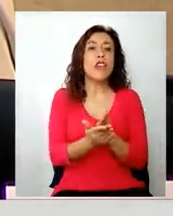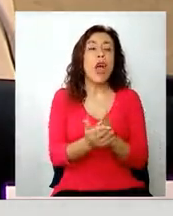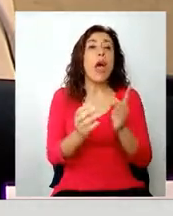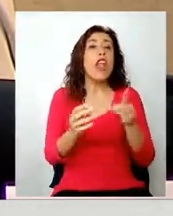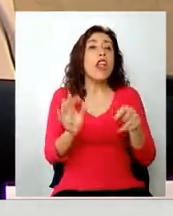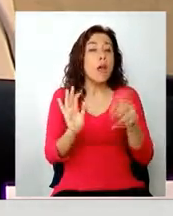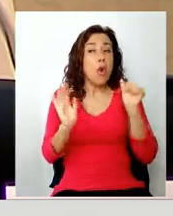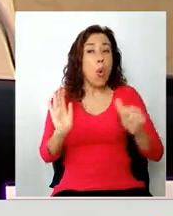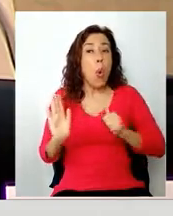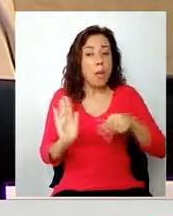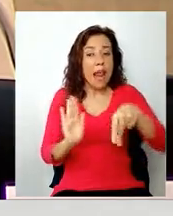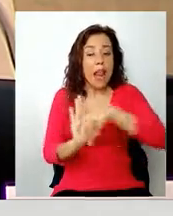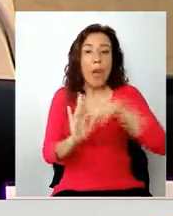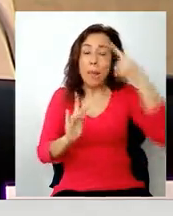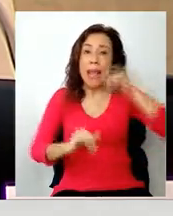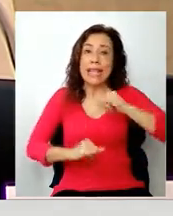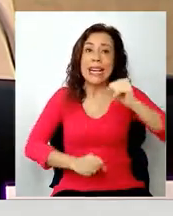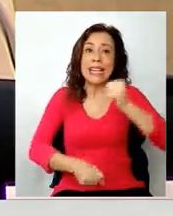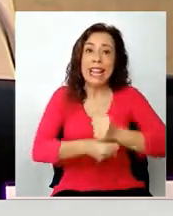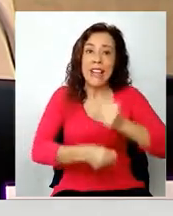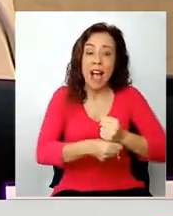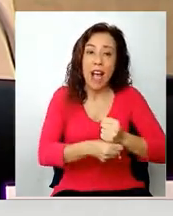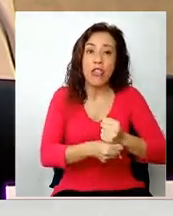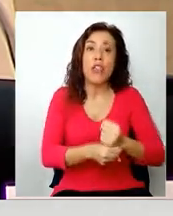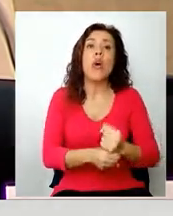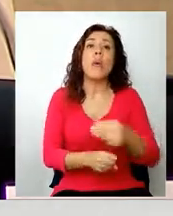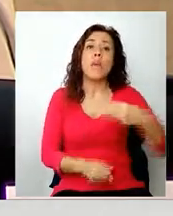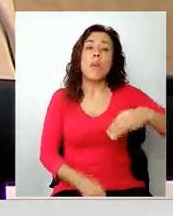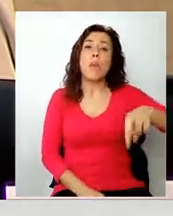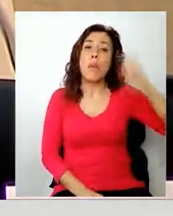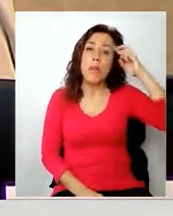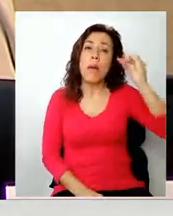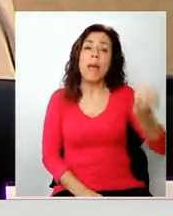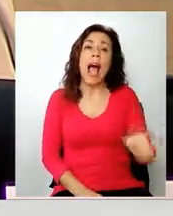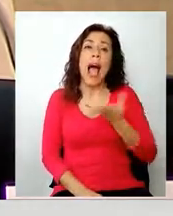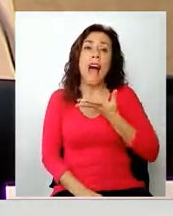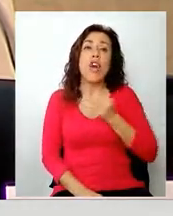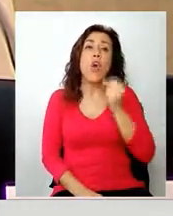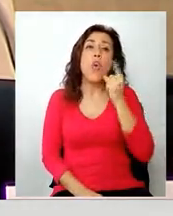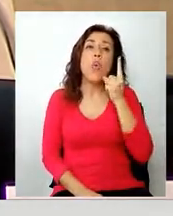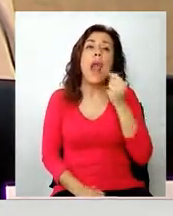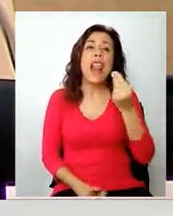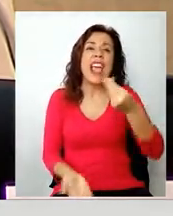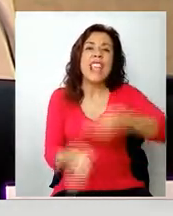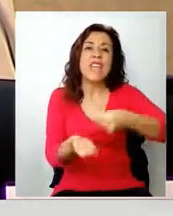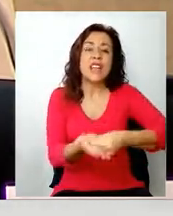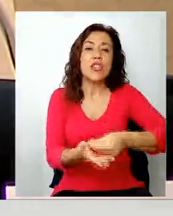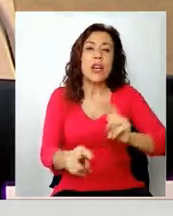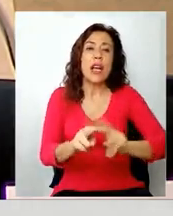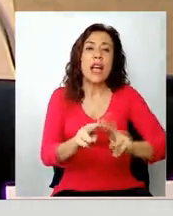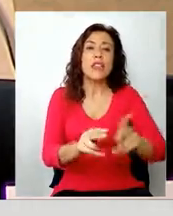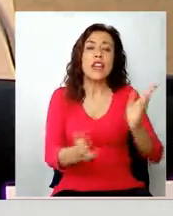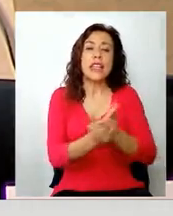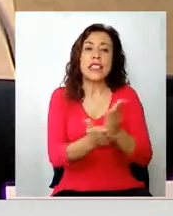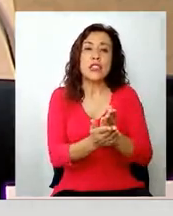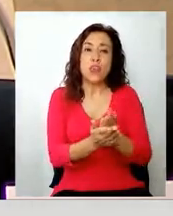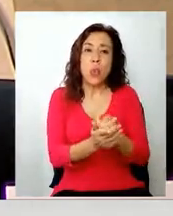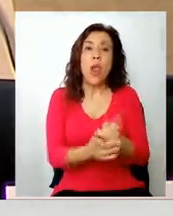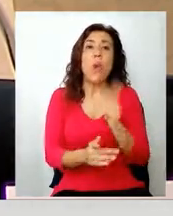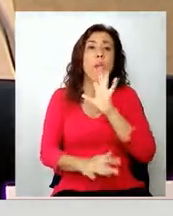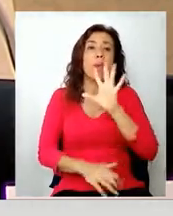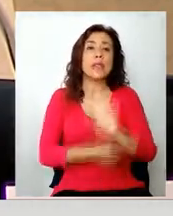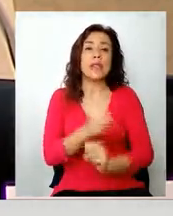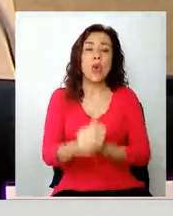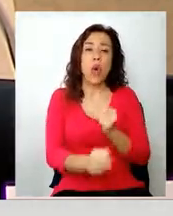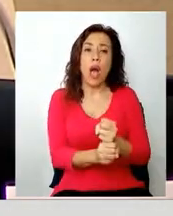su funcionamiento y al municipio de providencia para que indique Cuál es la inversión que han realizado en el establecimiento los últimos cinco años y